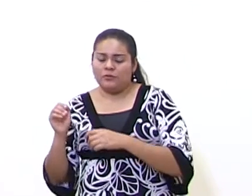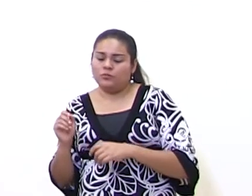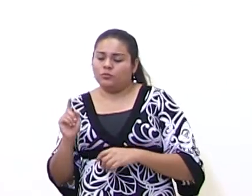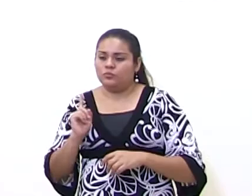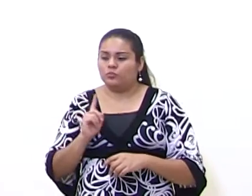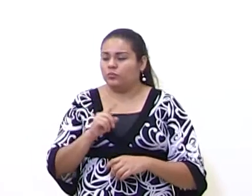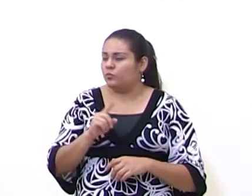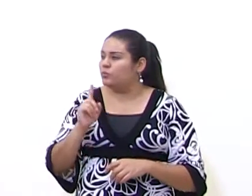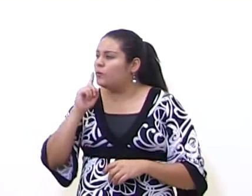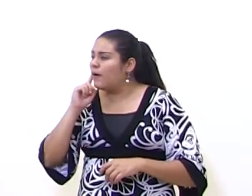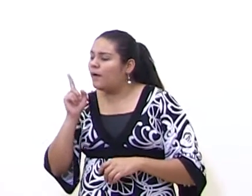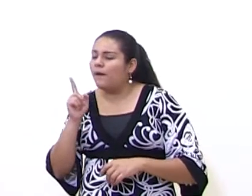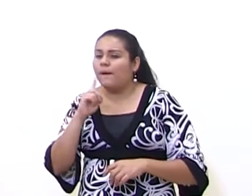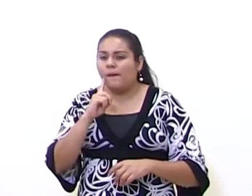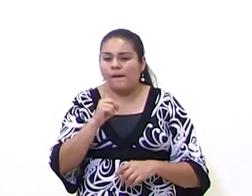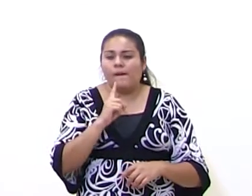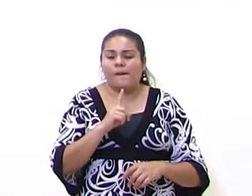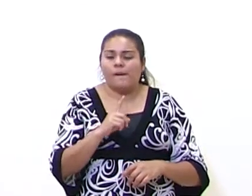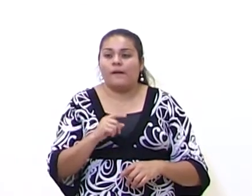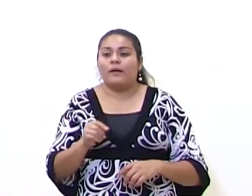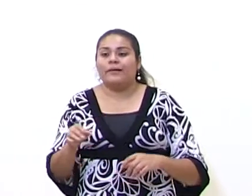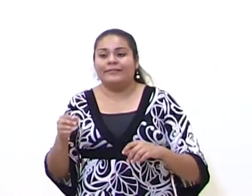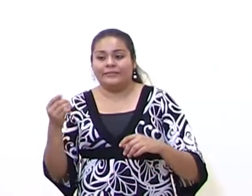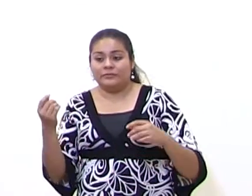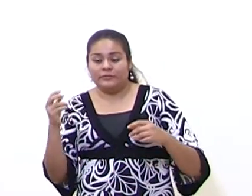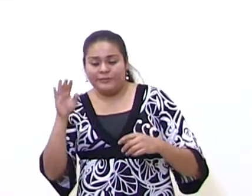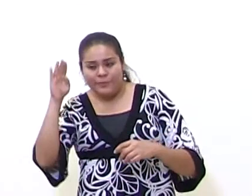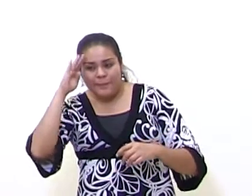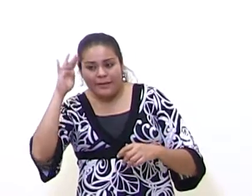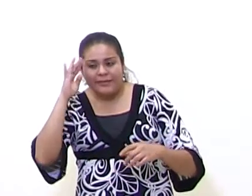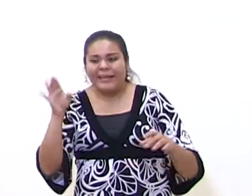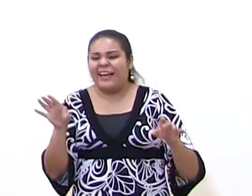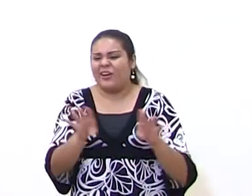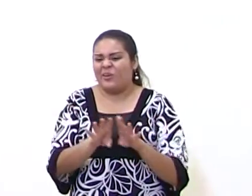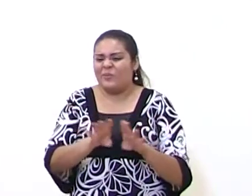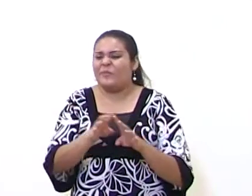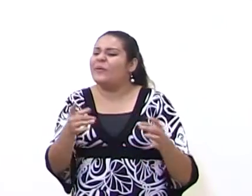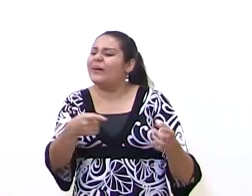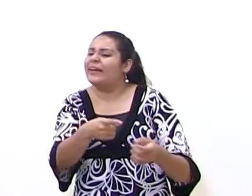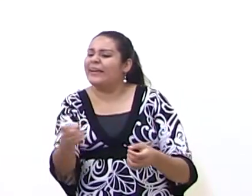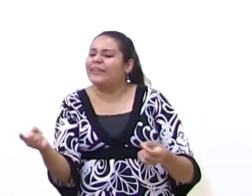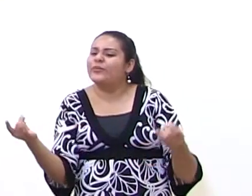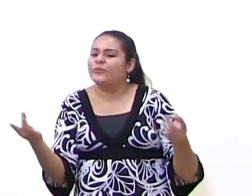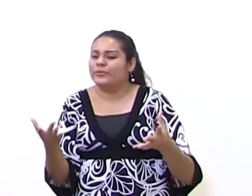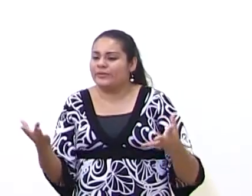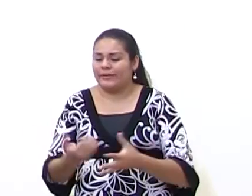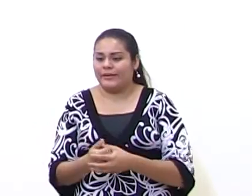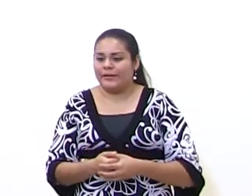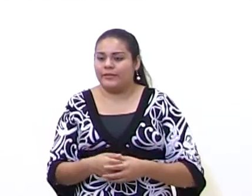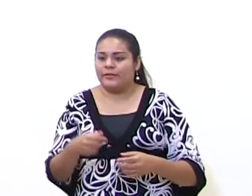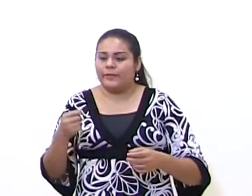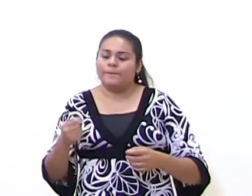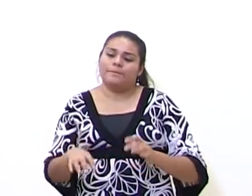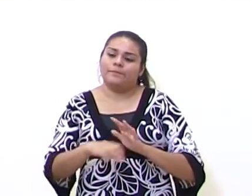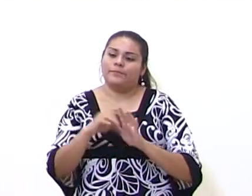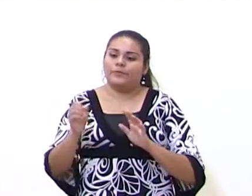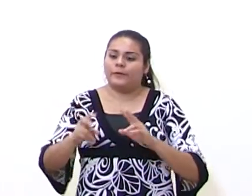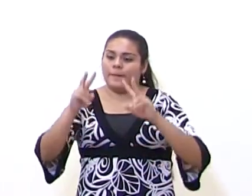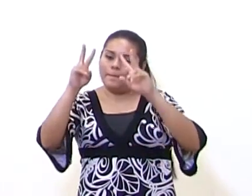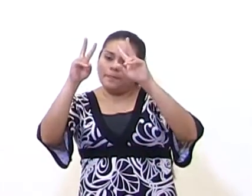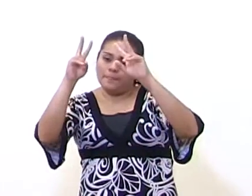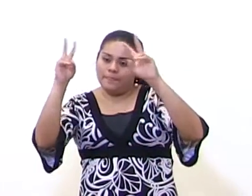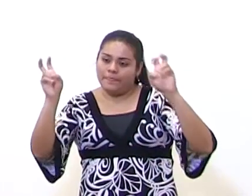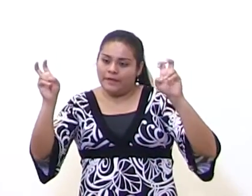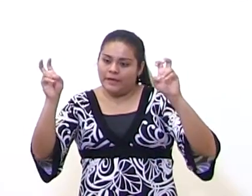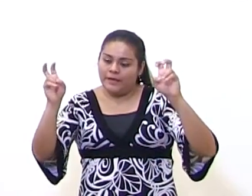son el logo, el eslogan, la marca, la imagen o la comparación que hacen